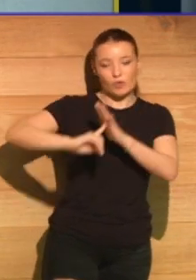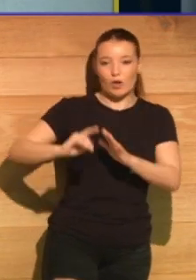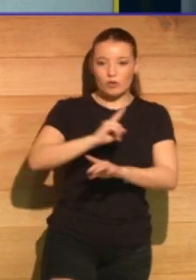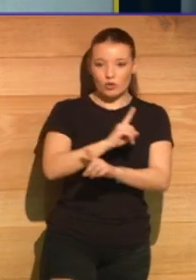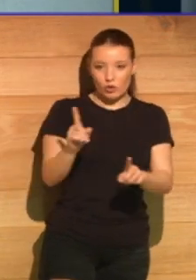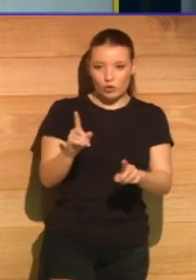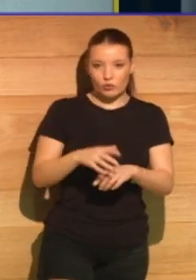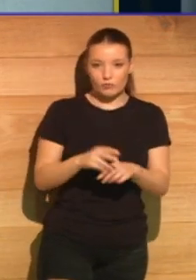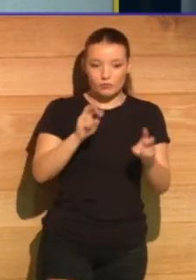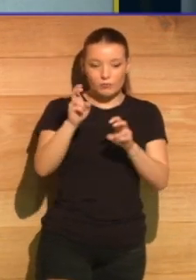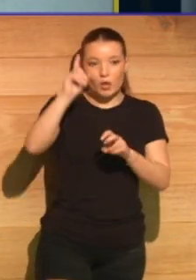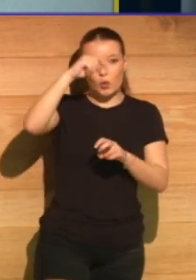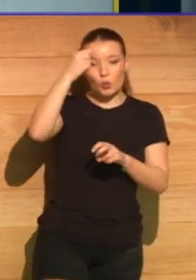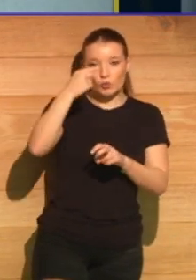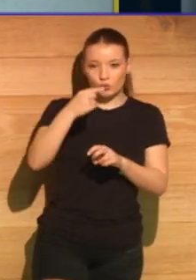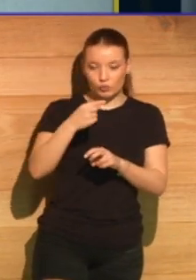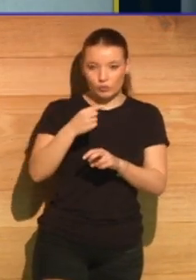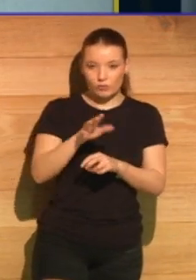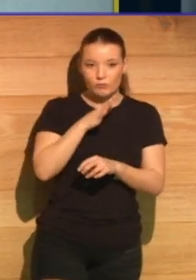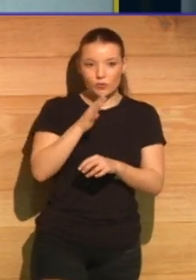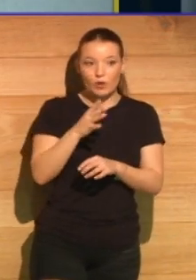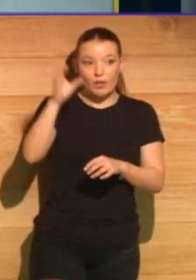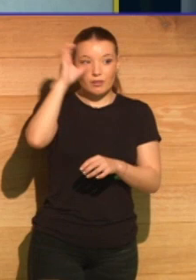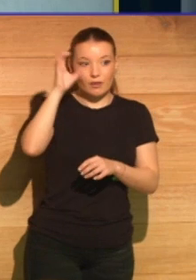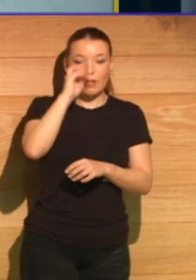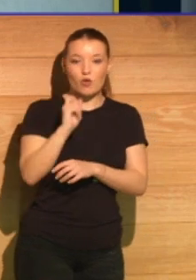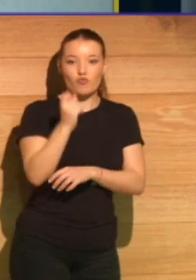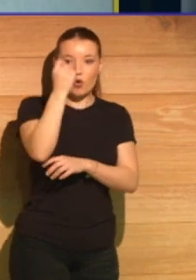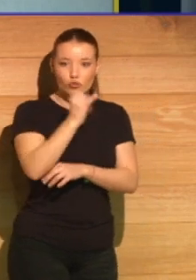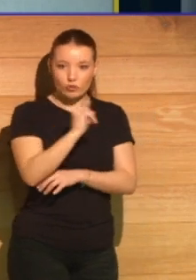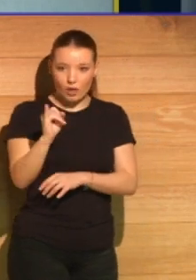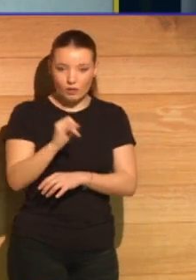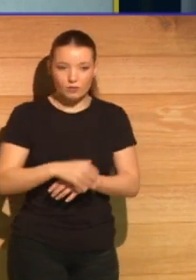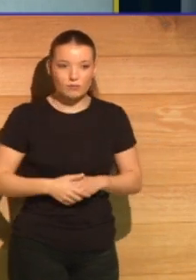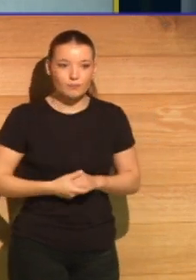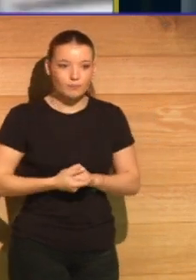hace, los logros que se consiguen en ciencia o en tecnología.